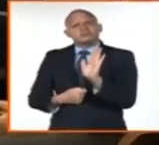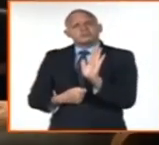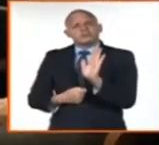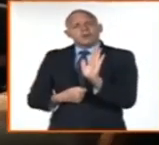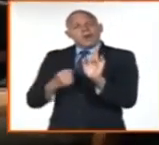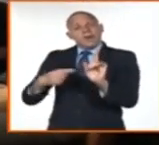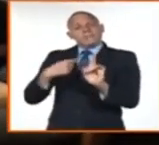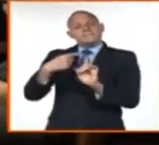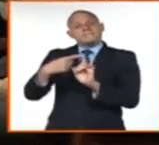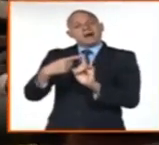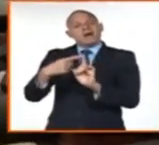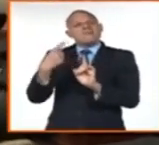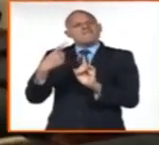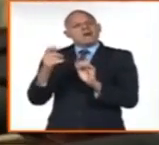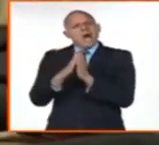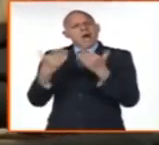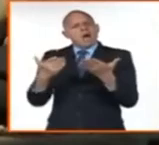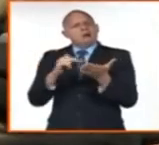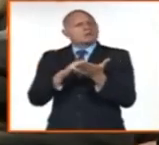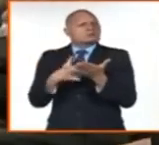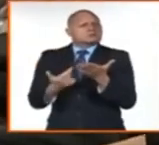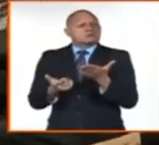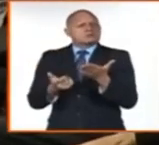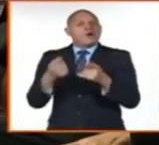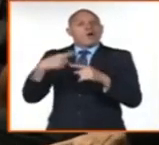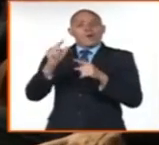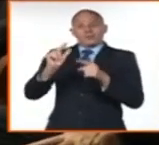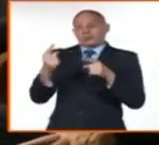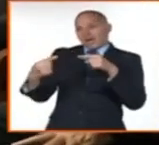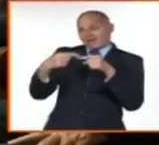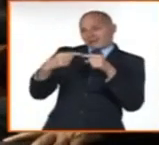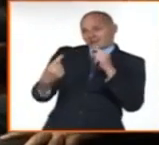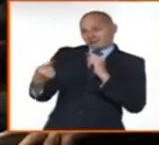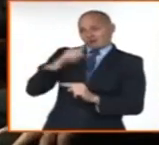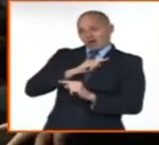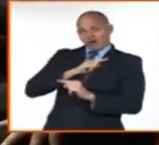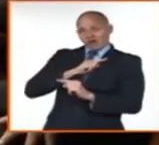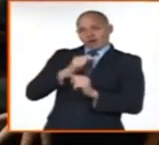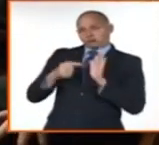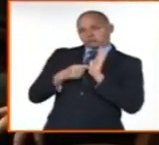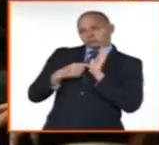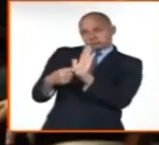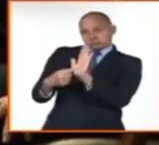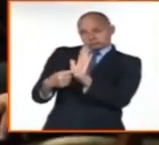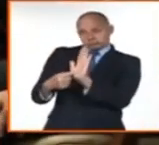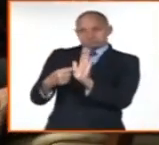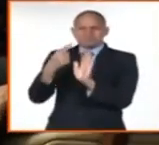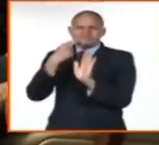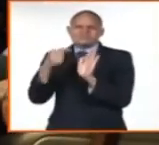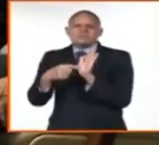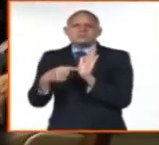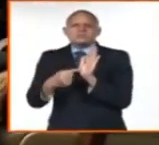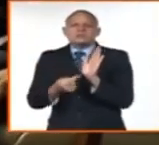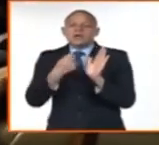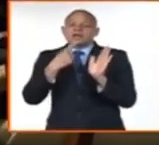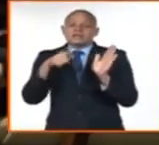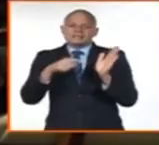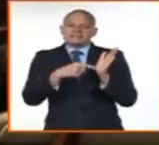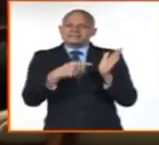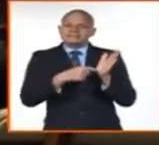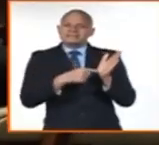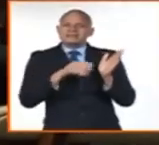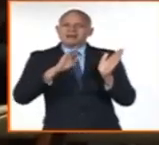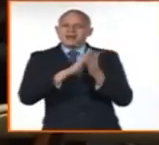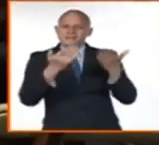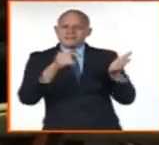ser el rol de la prensa para enfrentar al enemigo. Y por eso define que Patria en la prensa es un soldado, pero con una